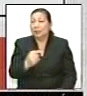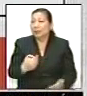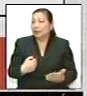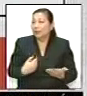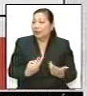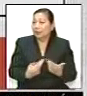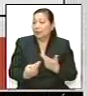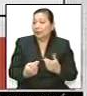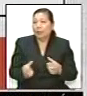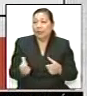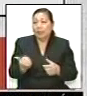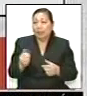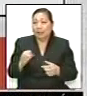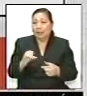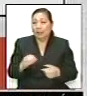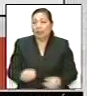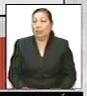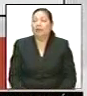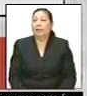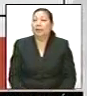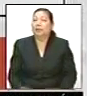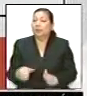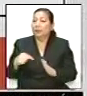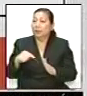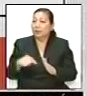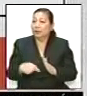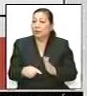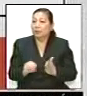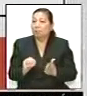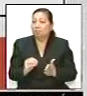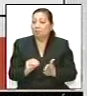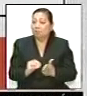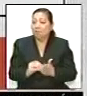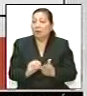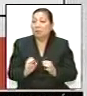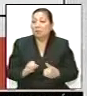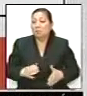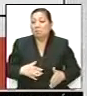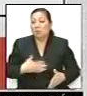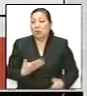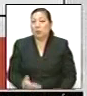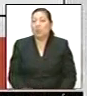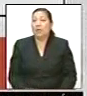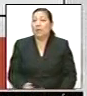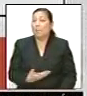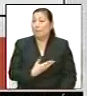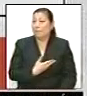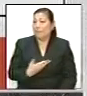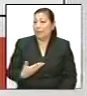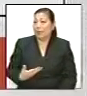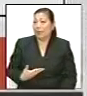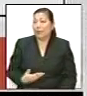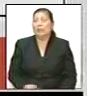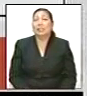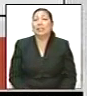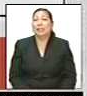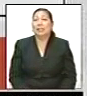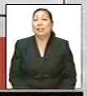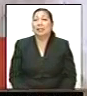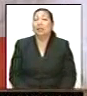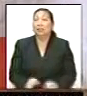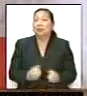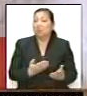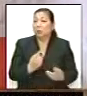relación entre la alianza de mercosur se profundice lo más posible los presidentes del mercosur han sido